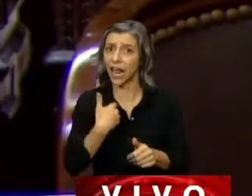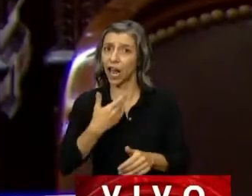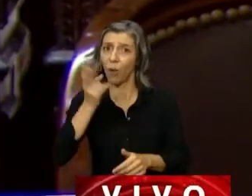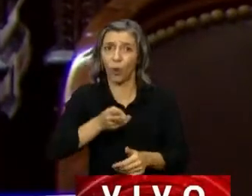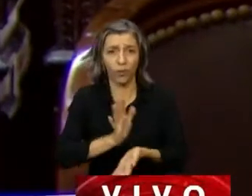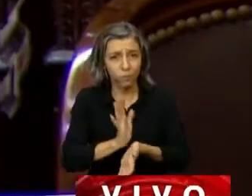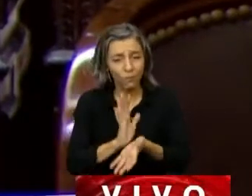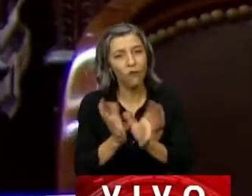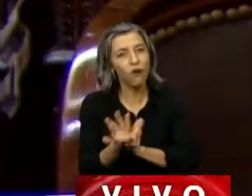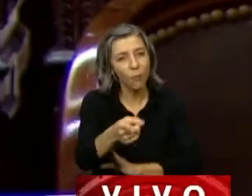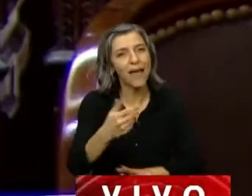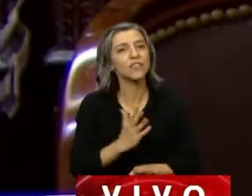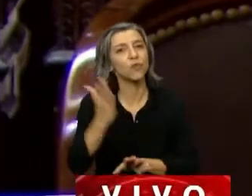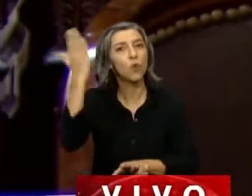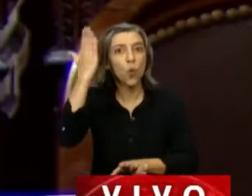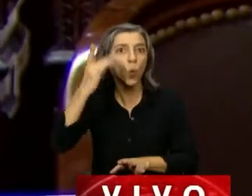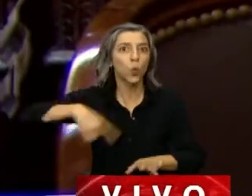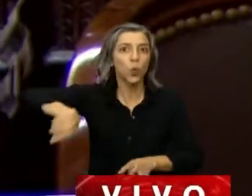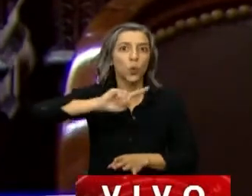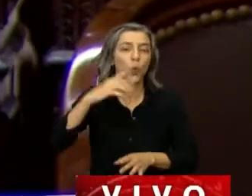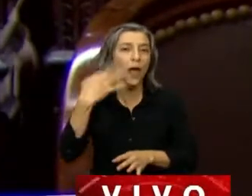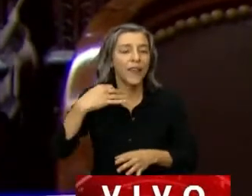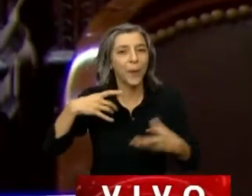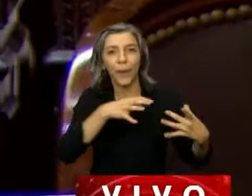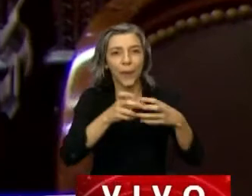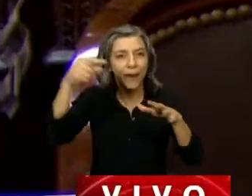acá también hay un debate cultural muy profundo y que no